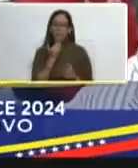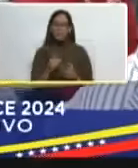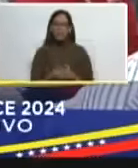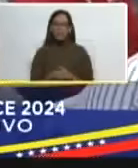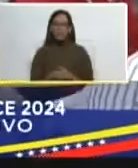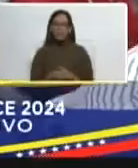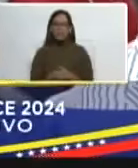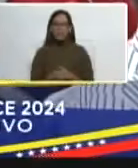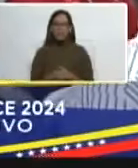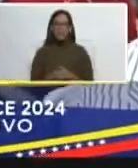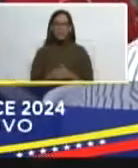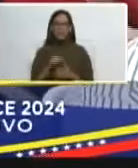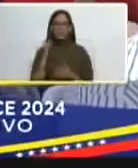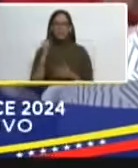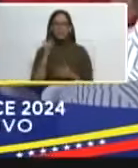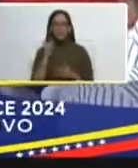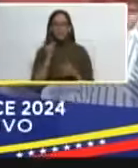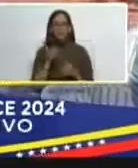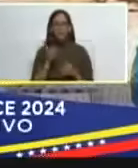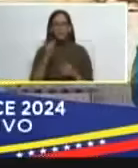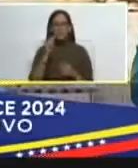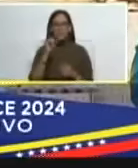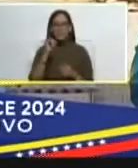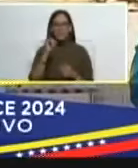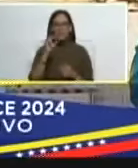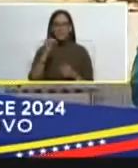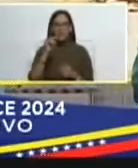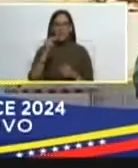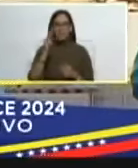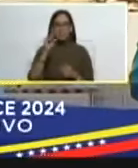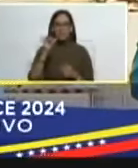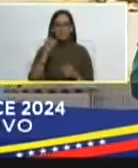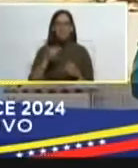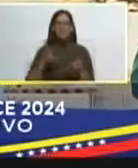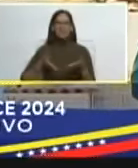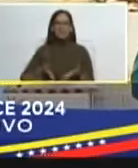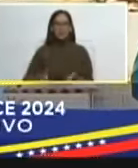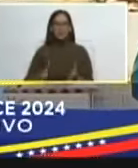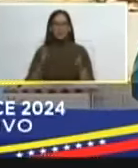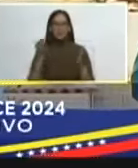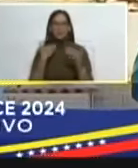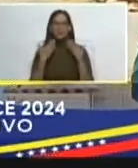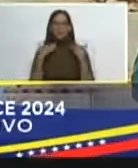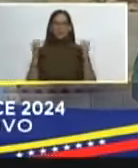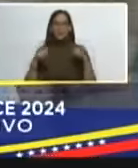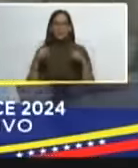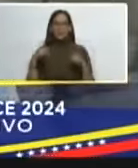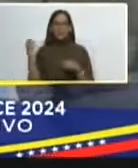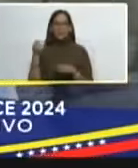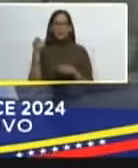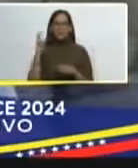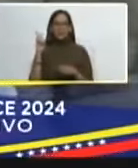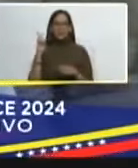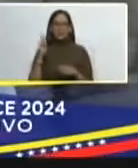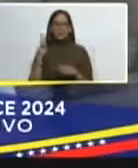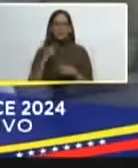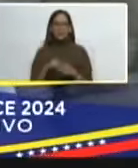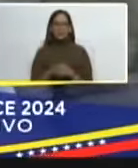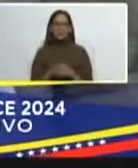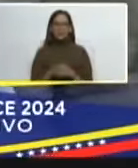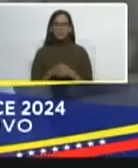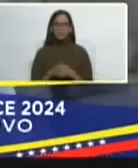Tinaquillera. Está cerca de Tinaquilla, ella nació en los calores de aquí, del llano venezolano,